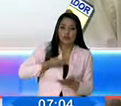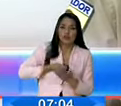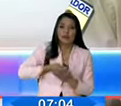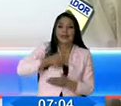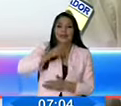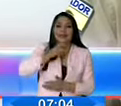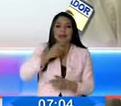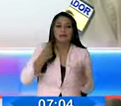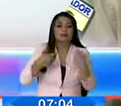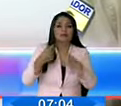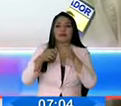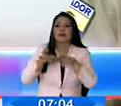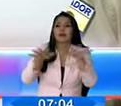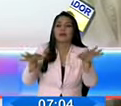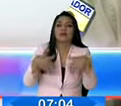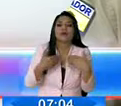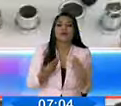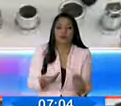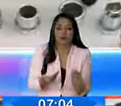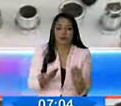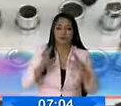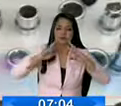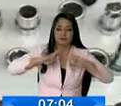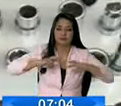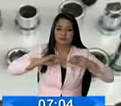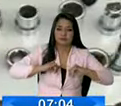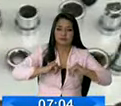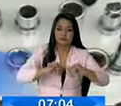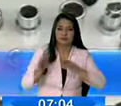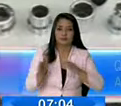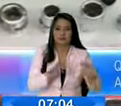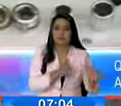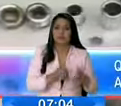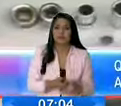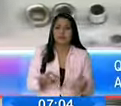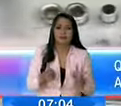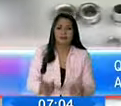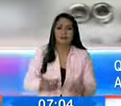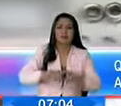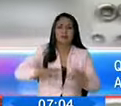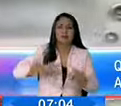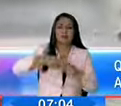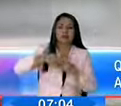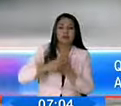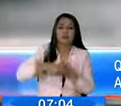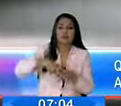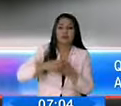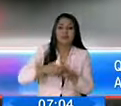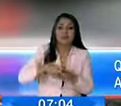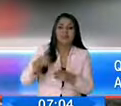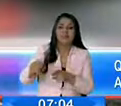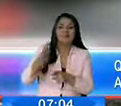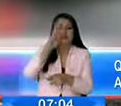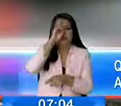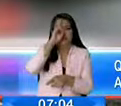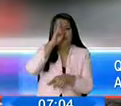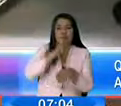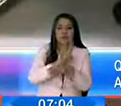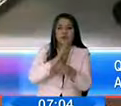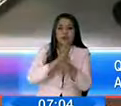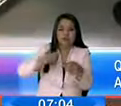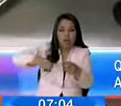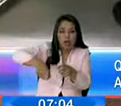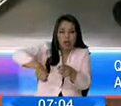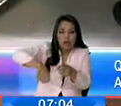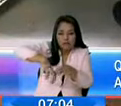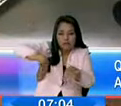generaban el mercado para la comercialización luego. Así también aparecieron una serie de herramientas que presuntamente utilizaban para sacar los repuestos. Es